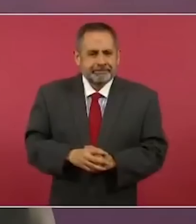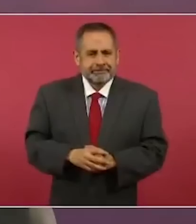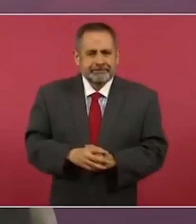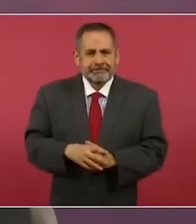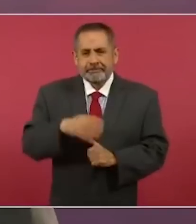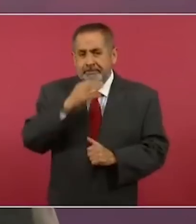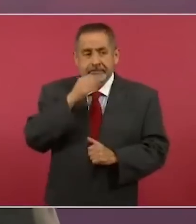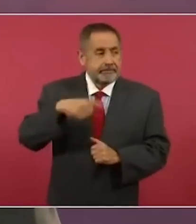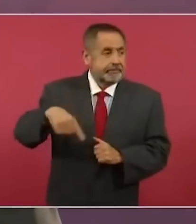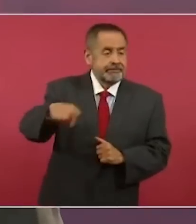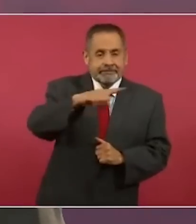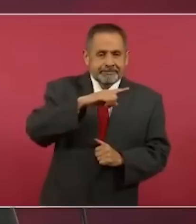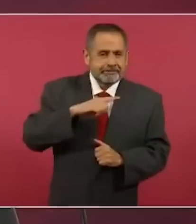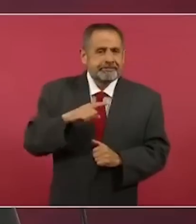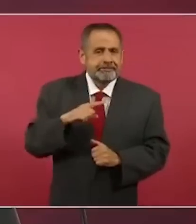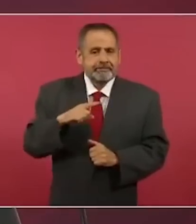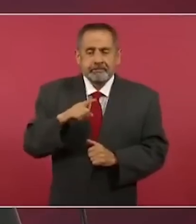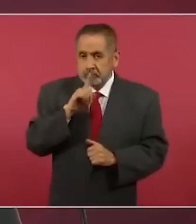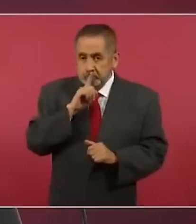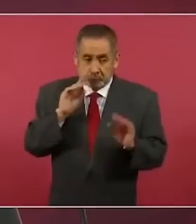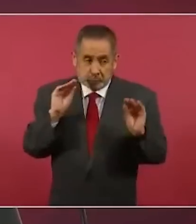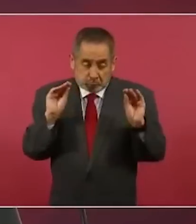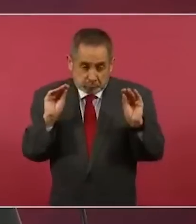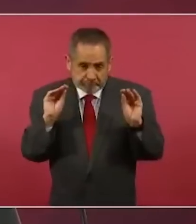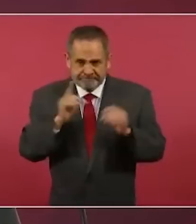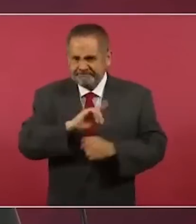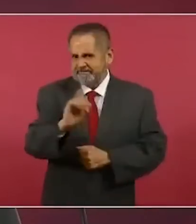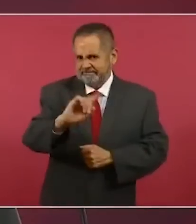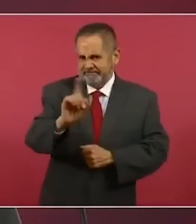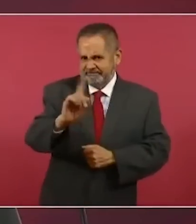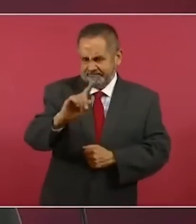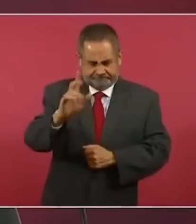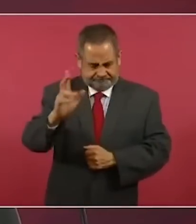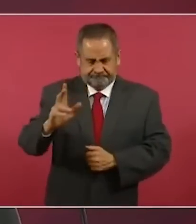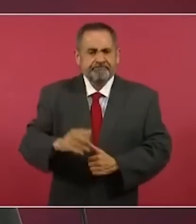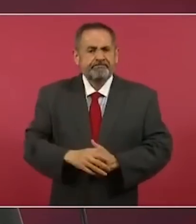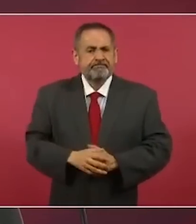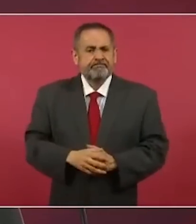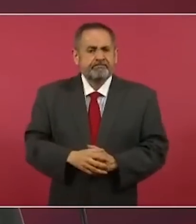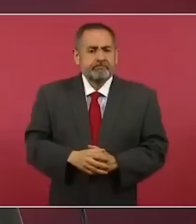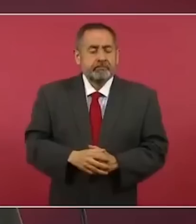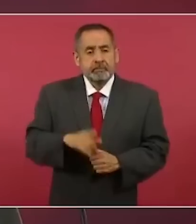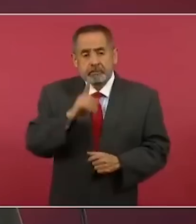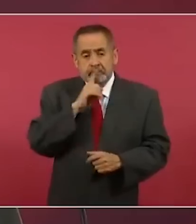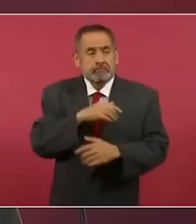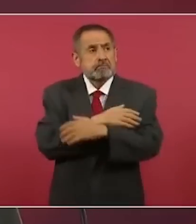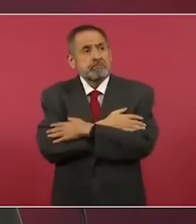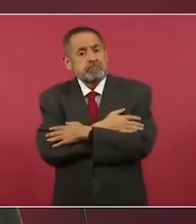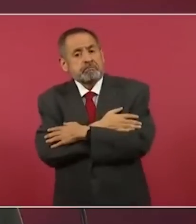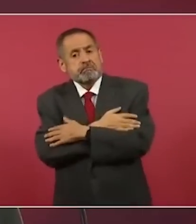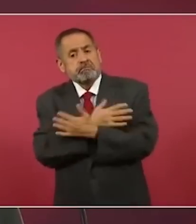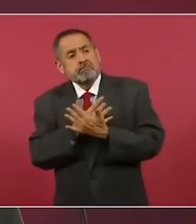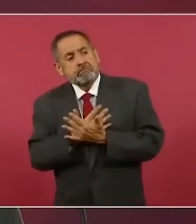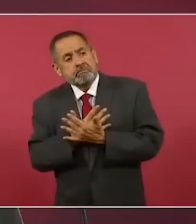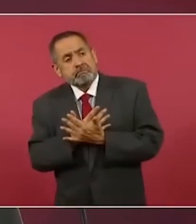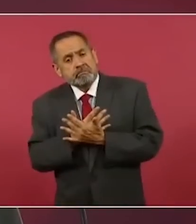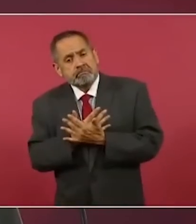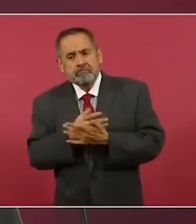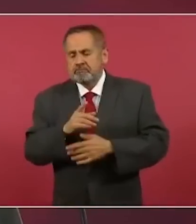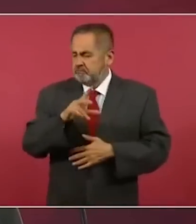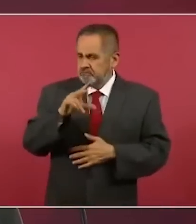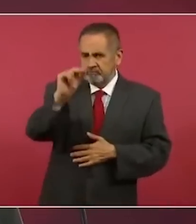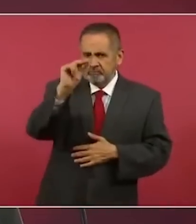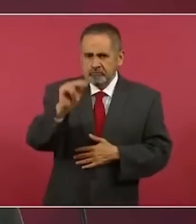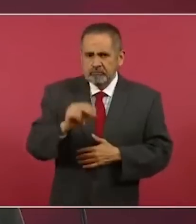no nos vamos a quedar callados ni con los brazos cruzados.